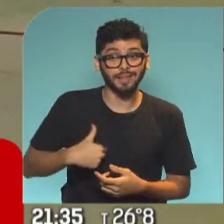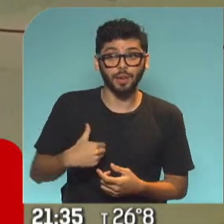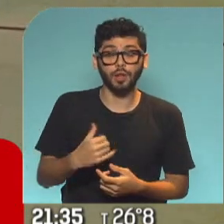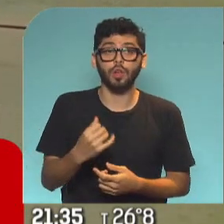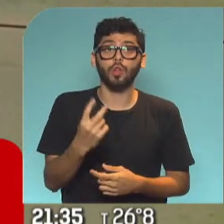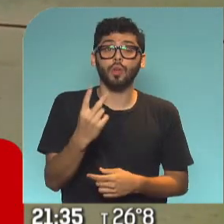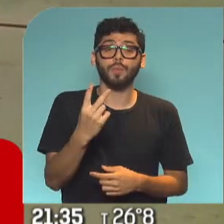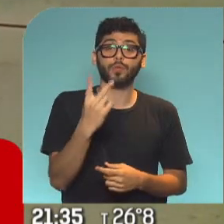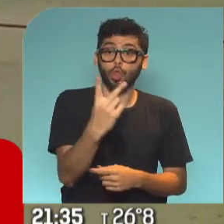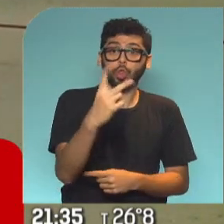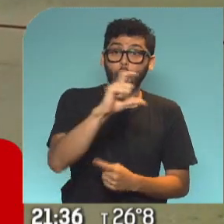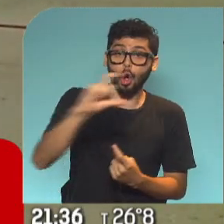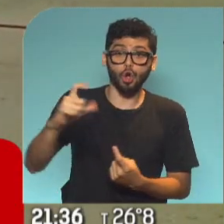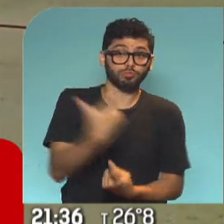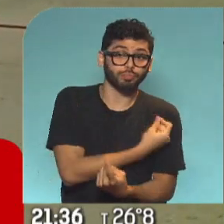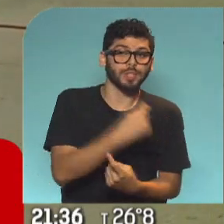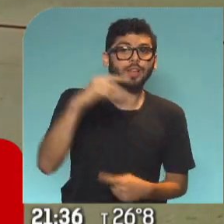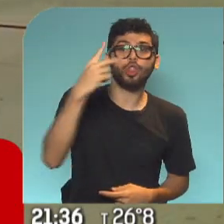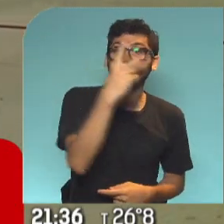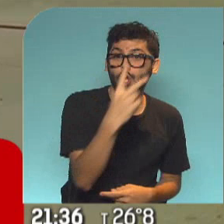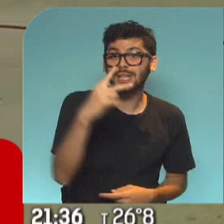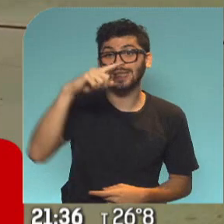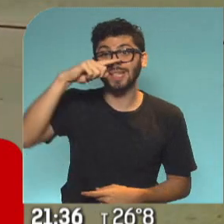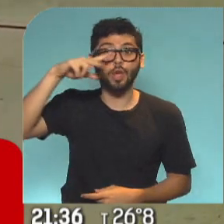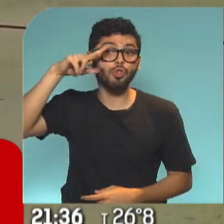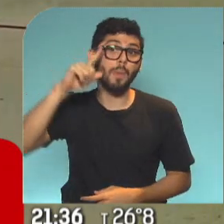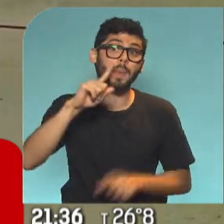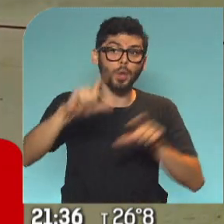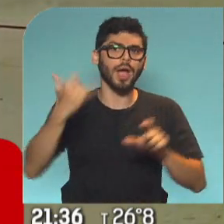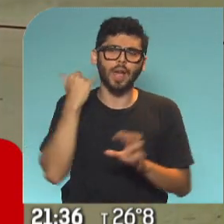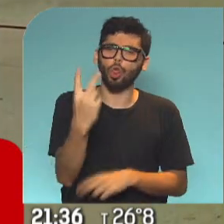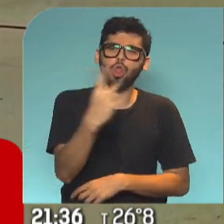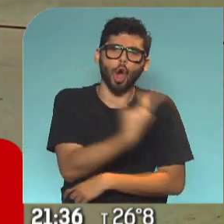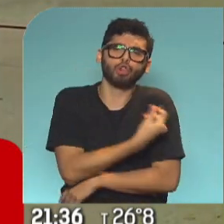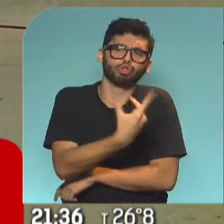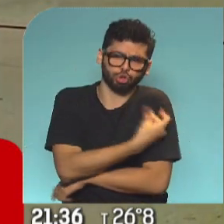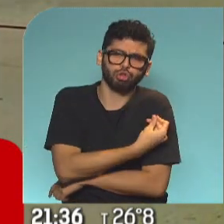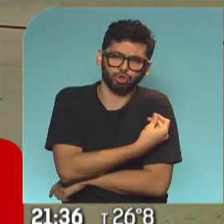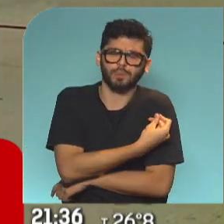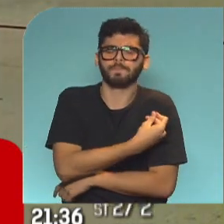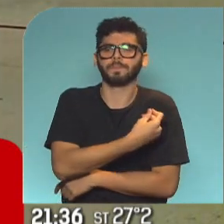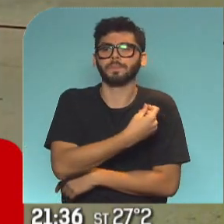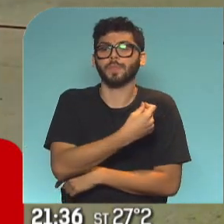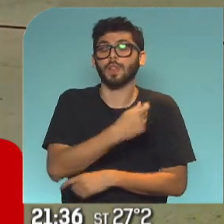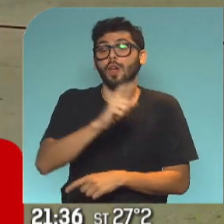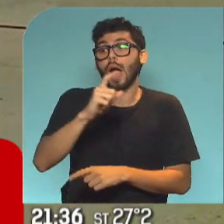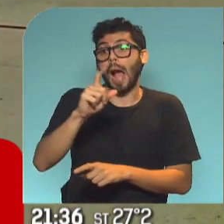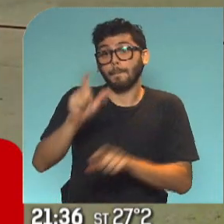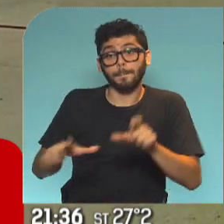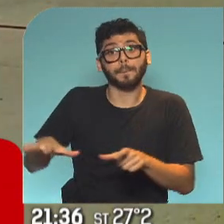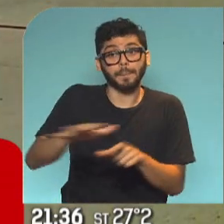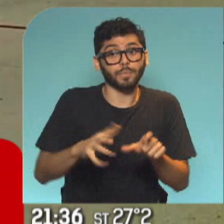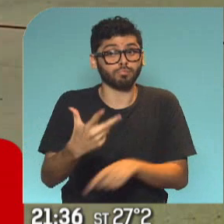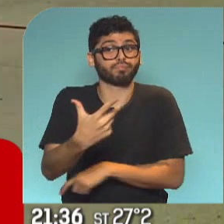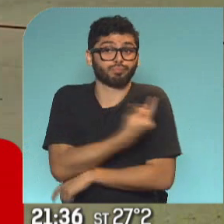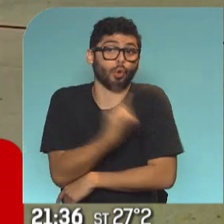ya 278.000 personas, mientras que una dosis a la espera de esa segunda tiene que pasar un